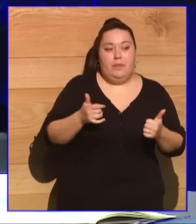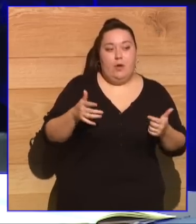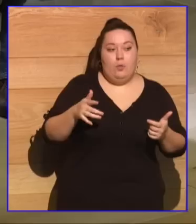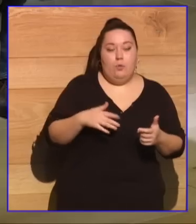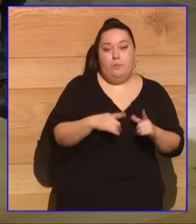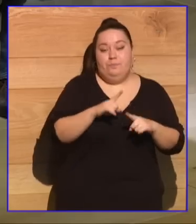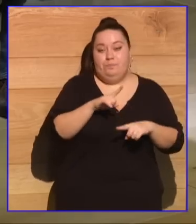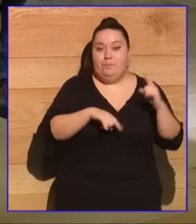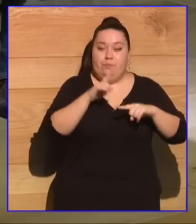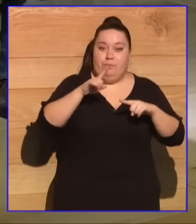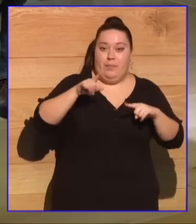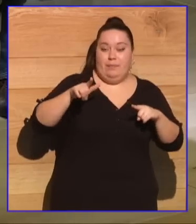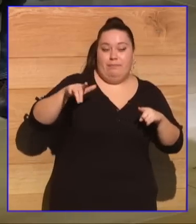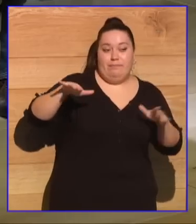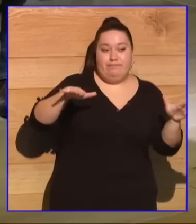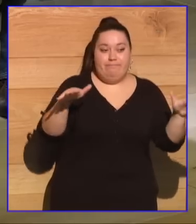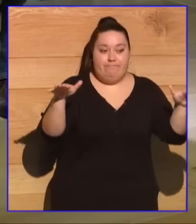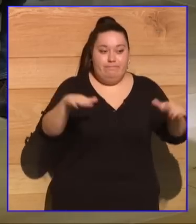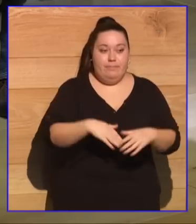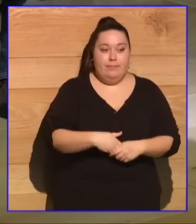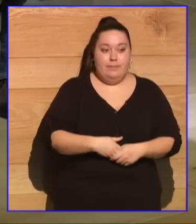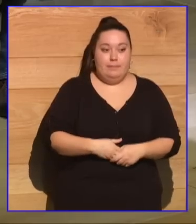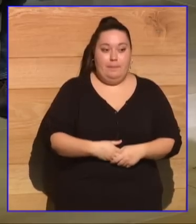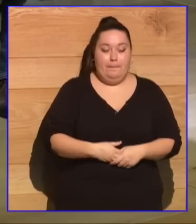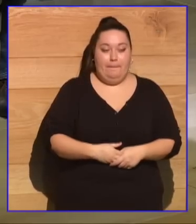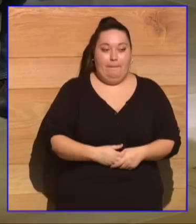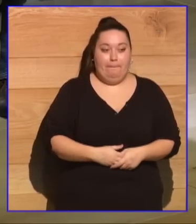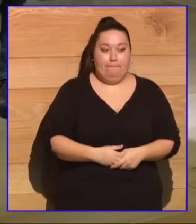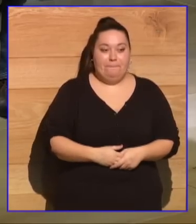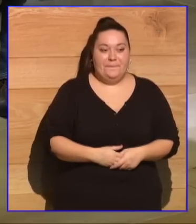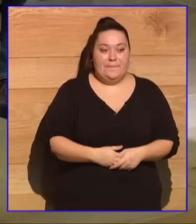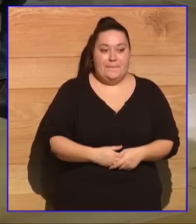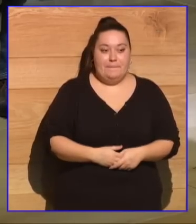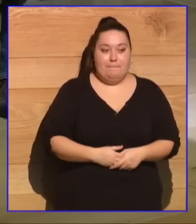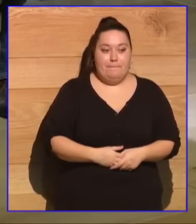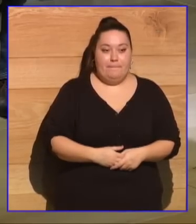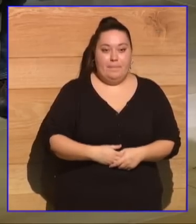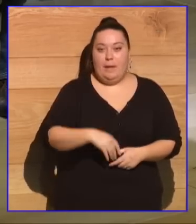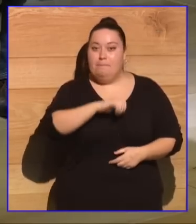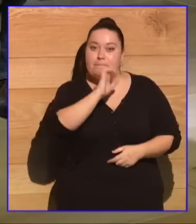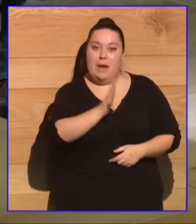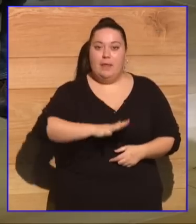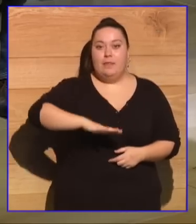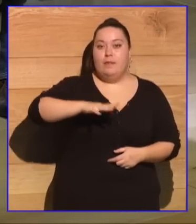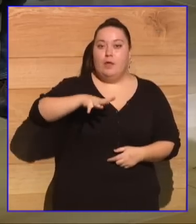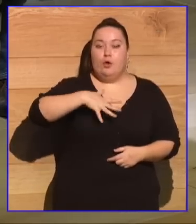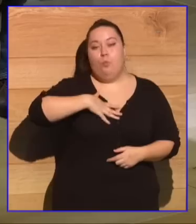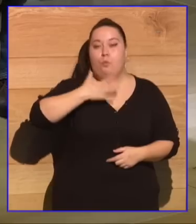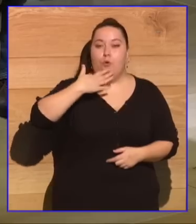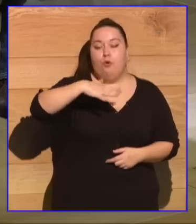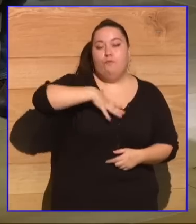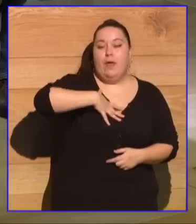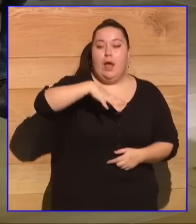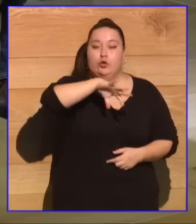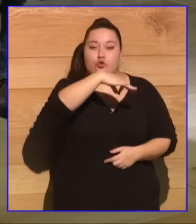Depende, como lo digas. Si lo dices Como con lo I, digas. es cernir, claro. Cernar. Que va a extender la Cernar estas sombra zonas. de la muerte como si fuera un ángel exterminador